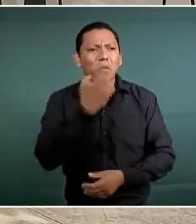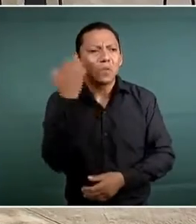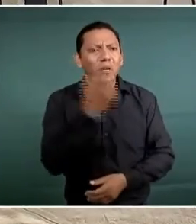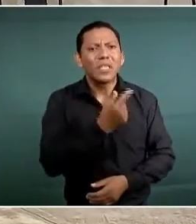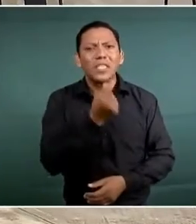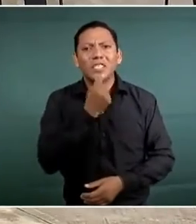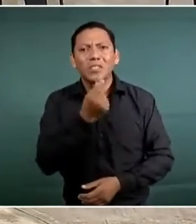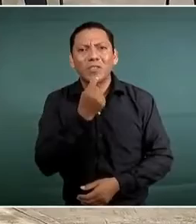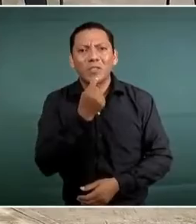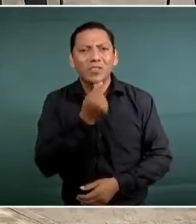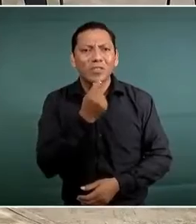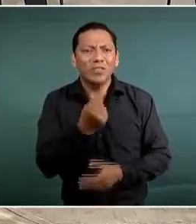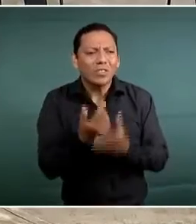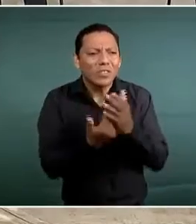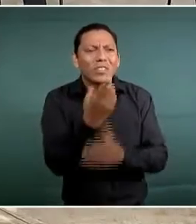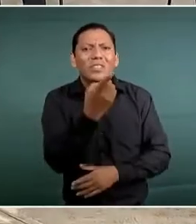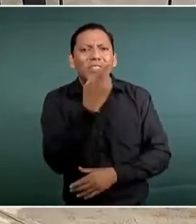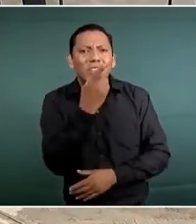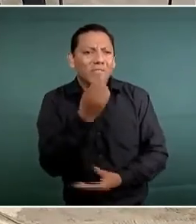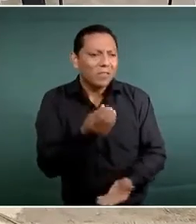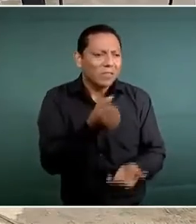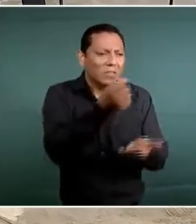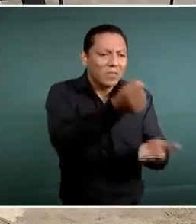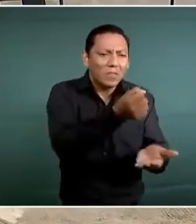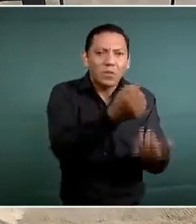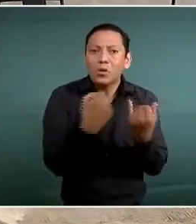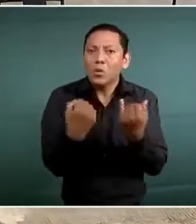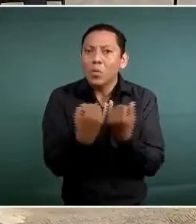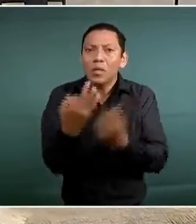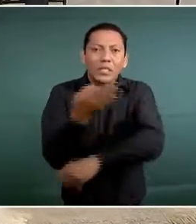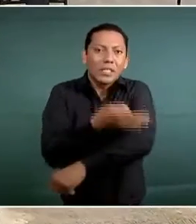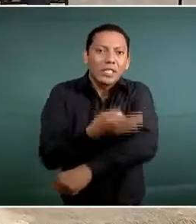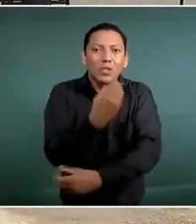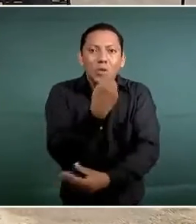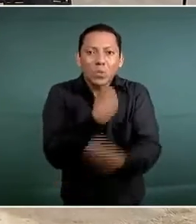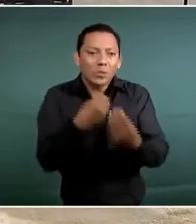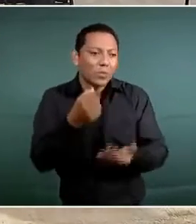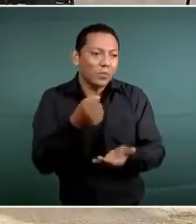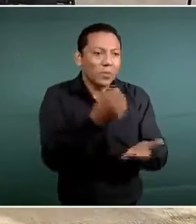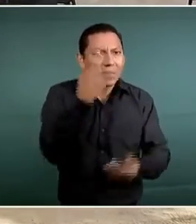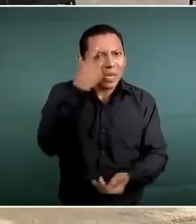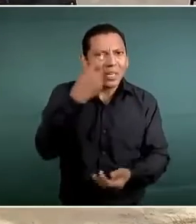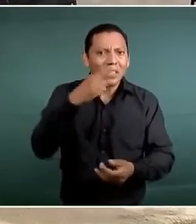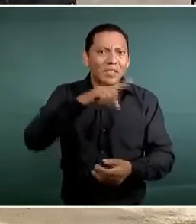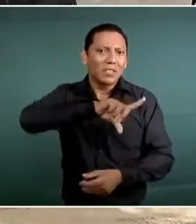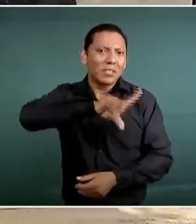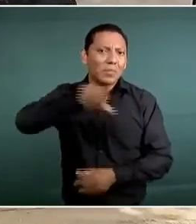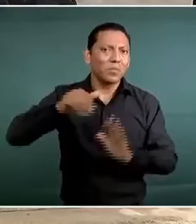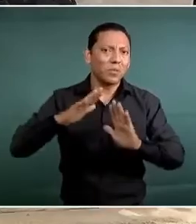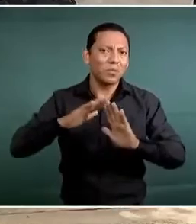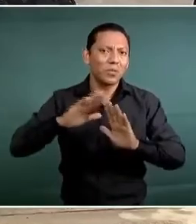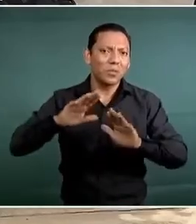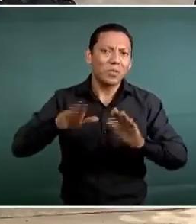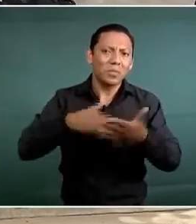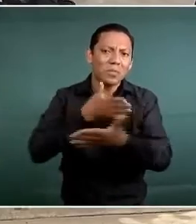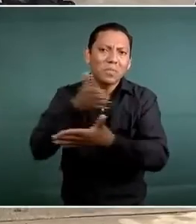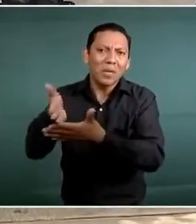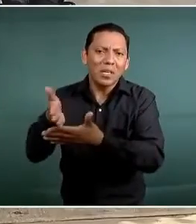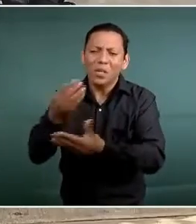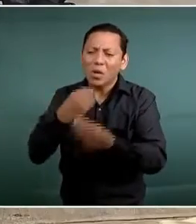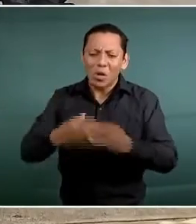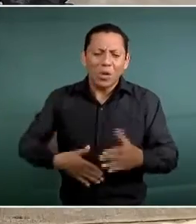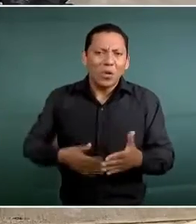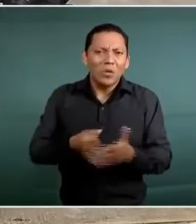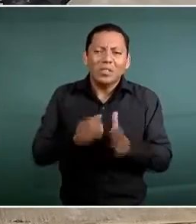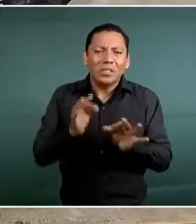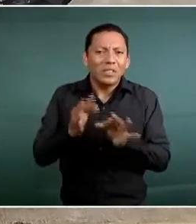sino les damos también comida para que regresen a su casa ya comiditos, sobre todo los niños más